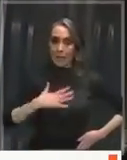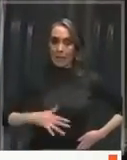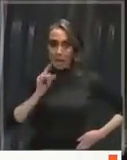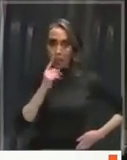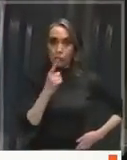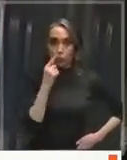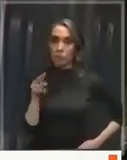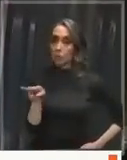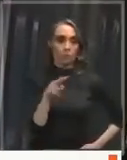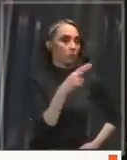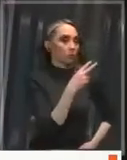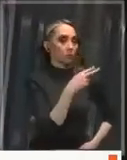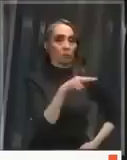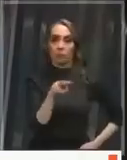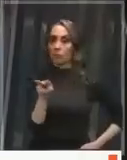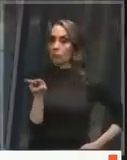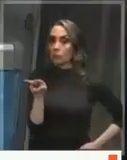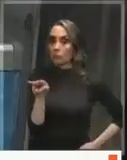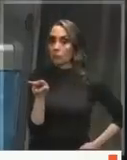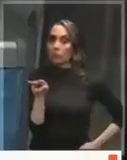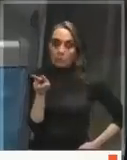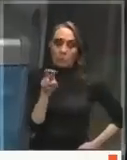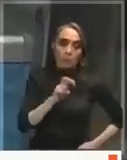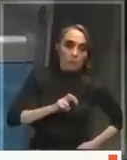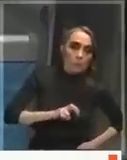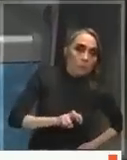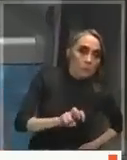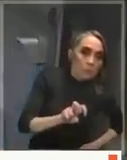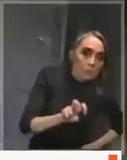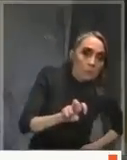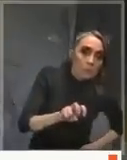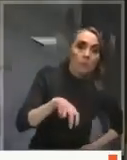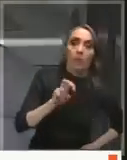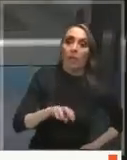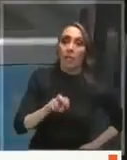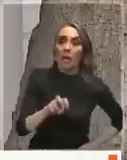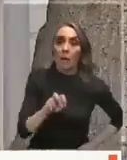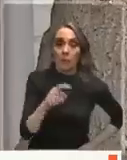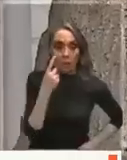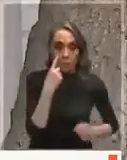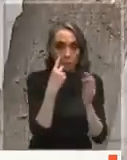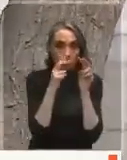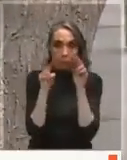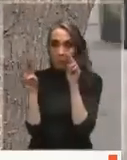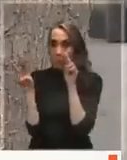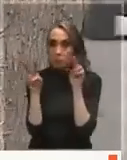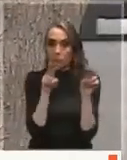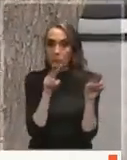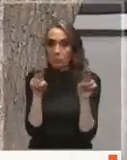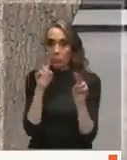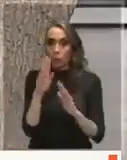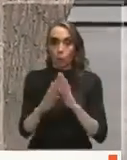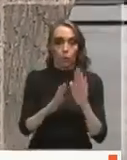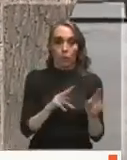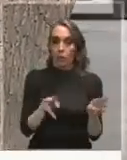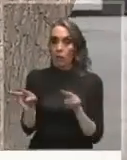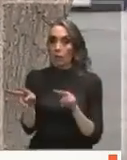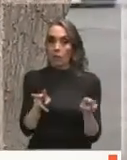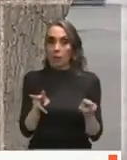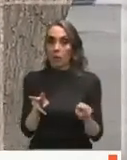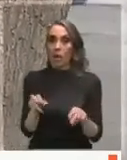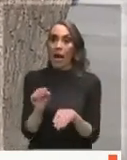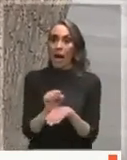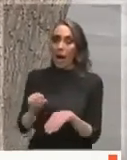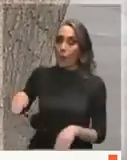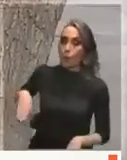Mira para todos lados antes de salir y mientras camina sigue observando. Prudente. Dice que cada